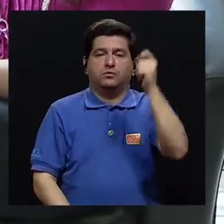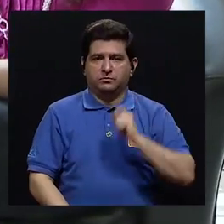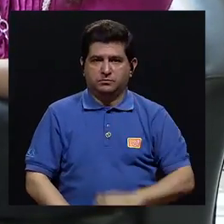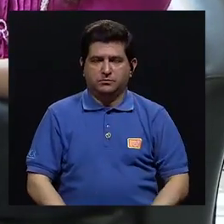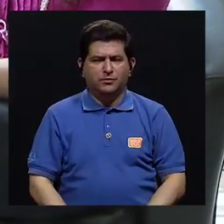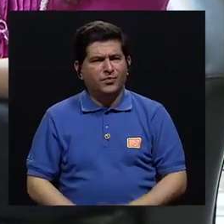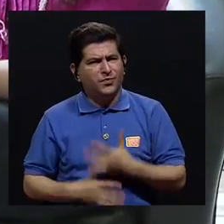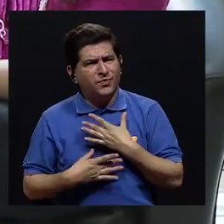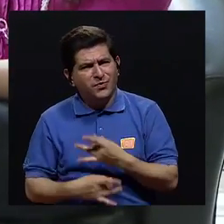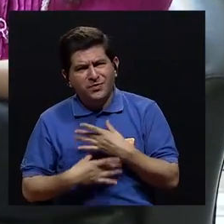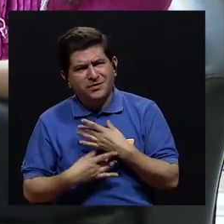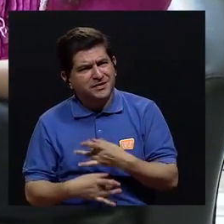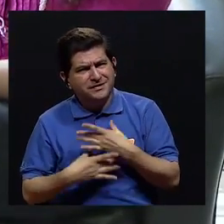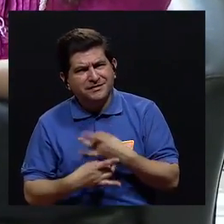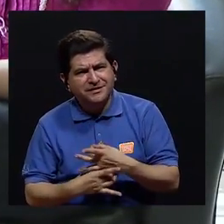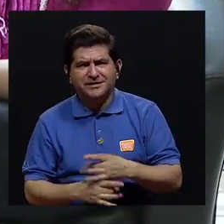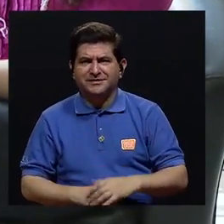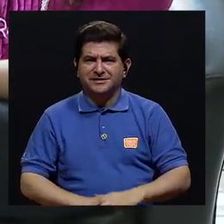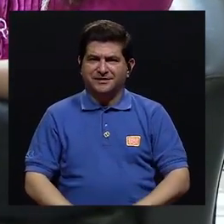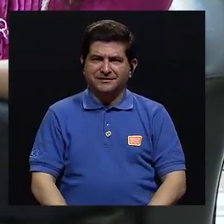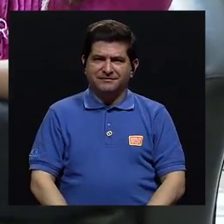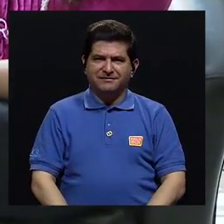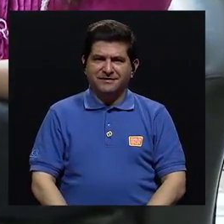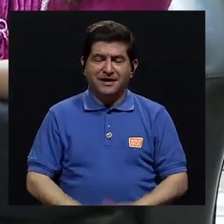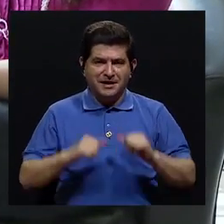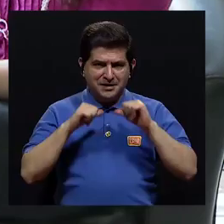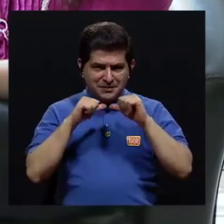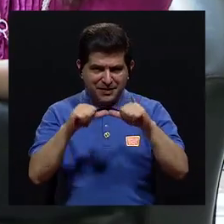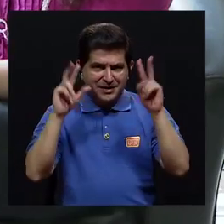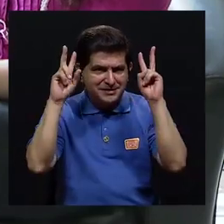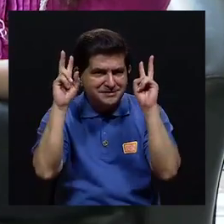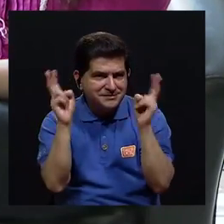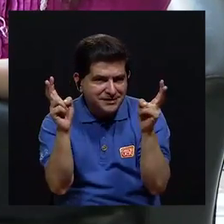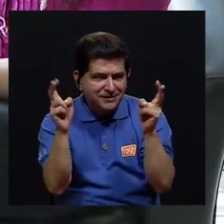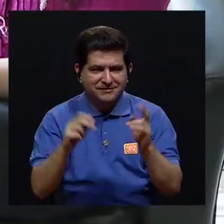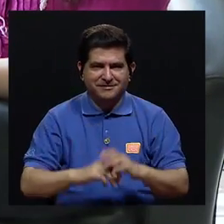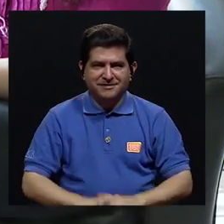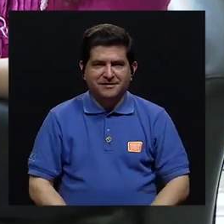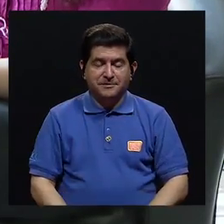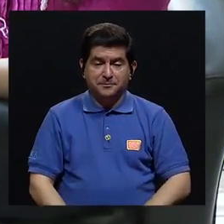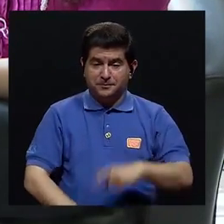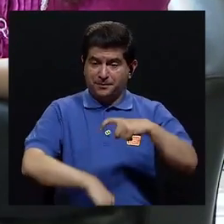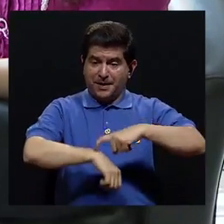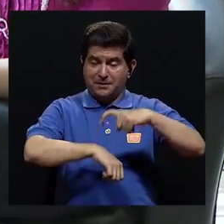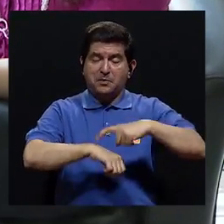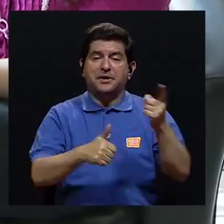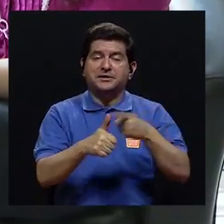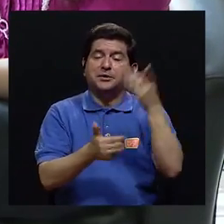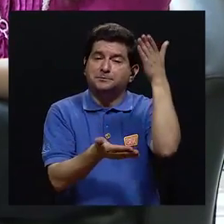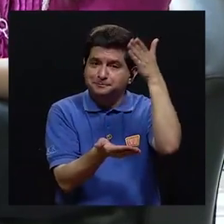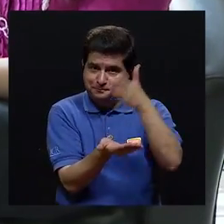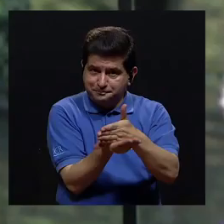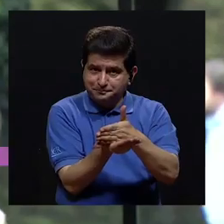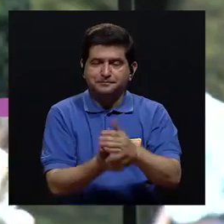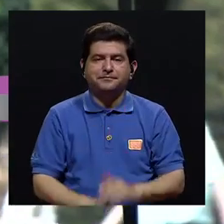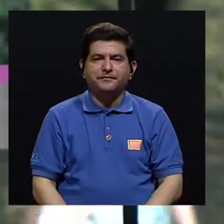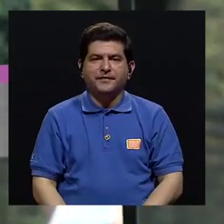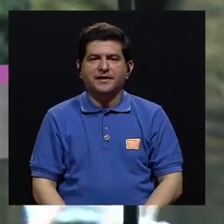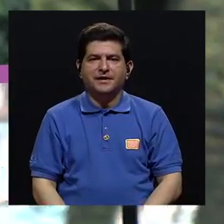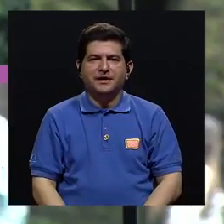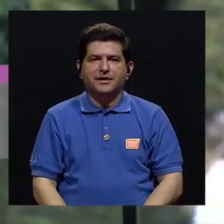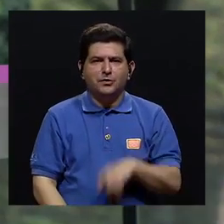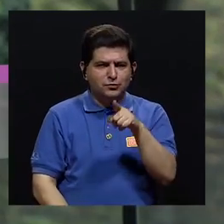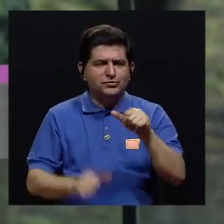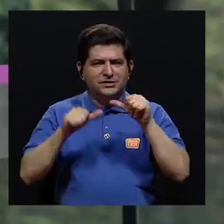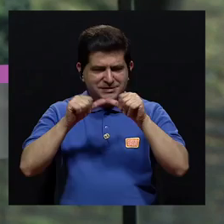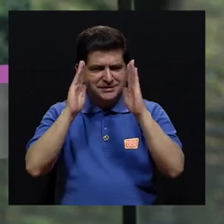plazo. Muy interesante. Bueno, y yo creo que para continuar con este tema es momento de hacer una primera pausa.